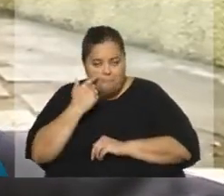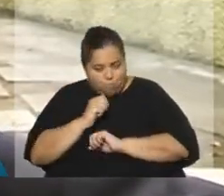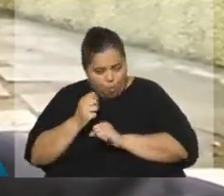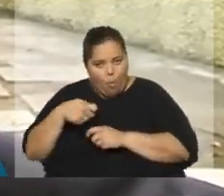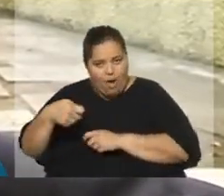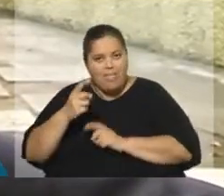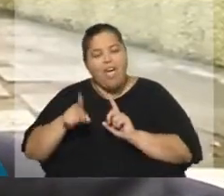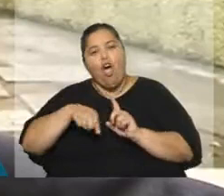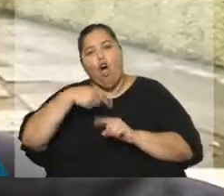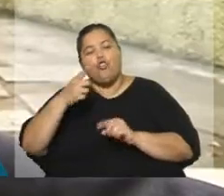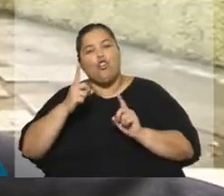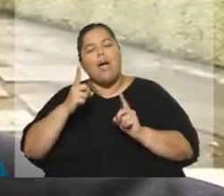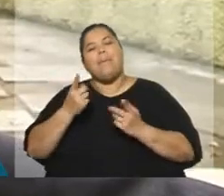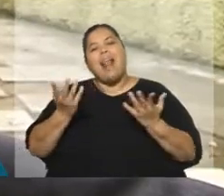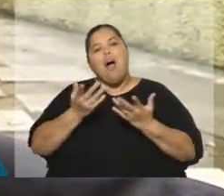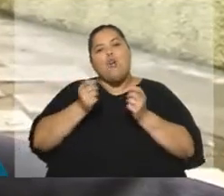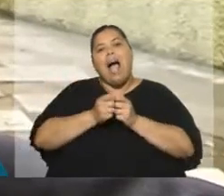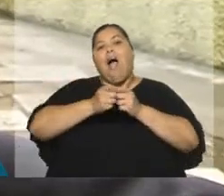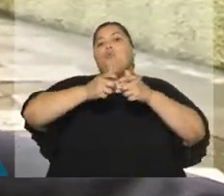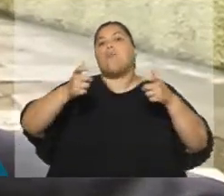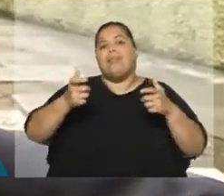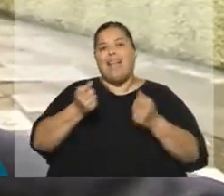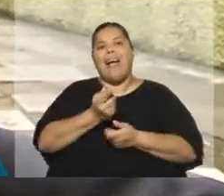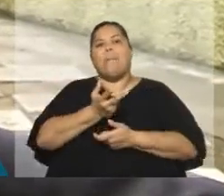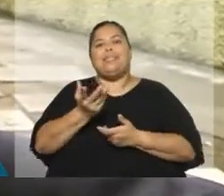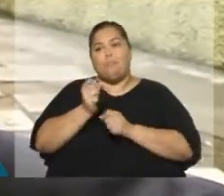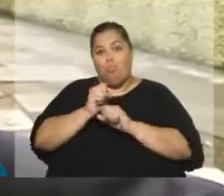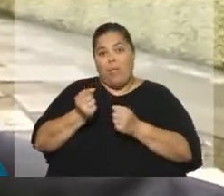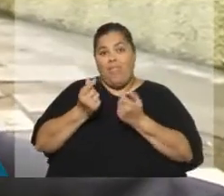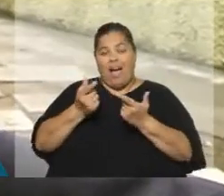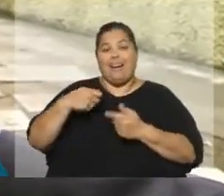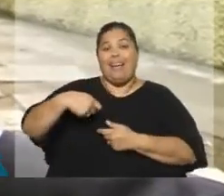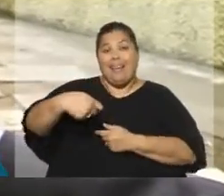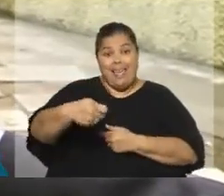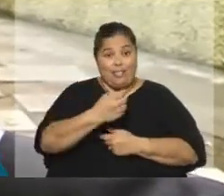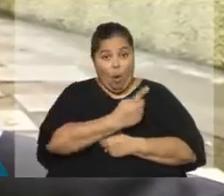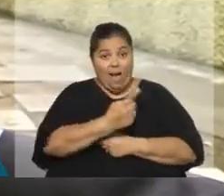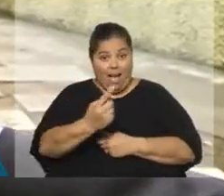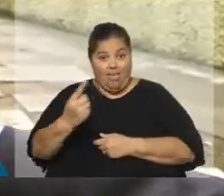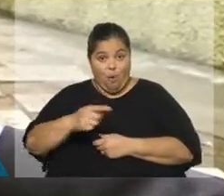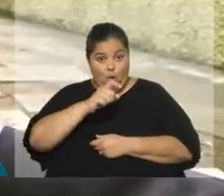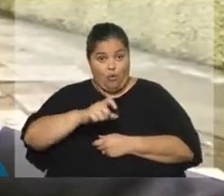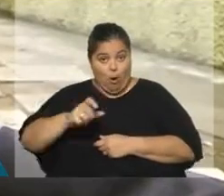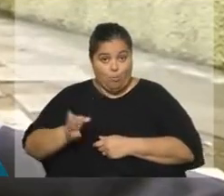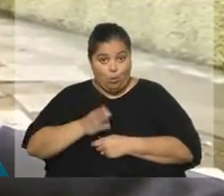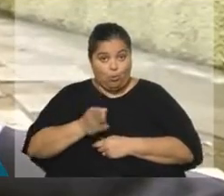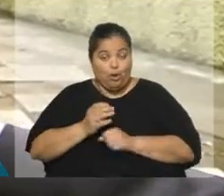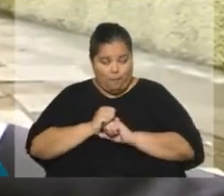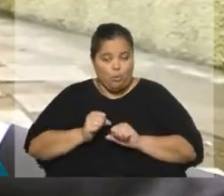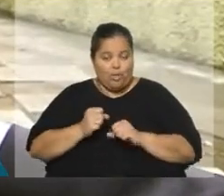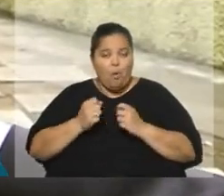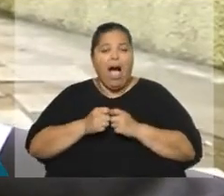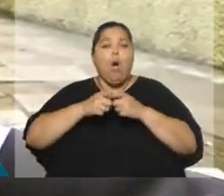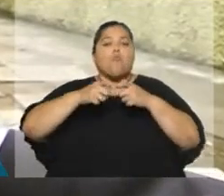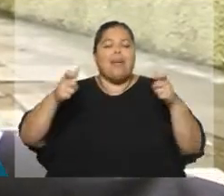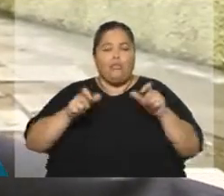tiempo el plafón, es decir, la capacidad de que el banco le pueda dar de crédito a cada uno de los productores, y bueno, y